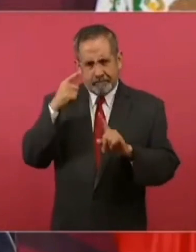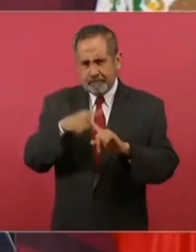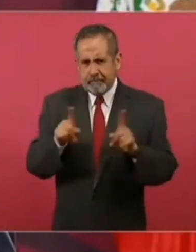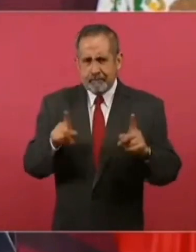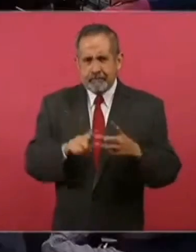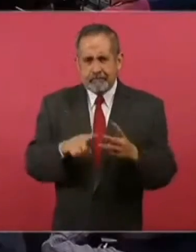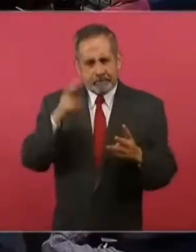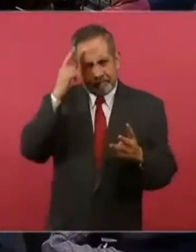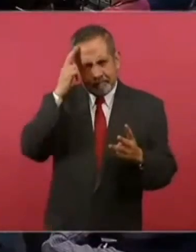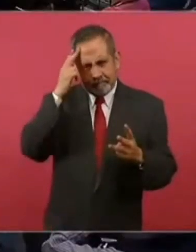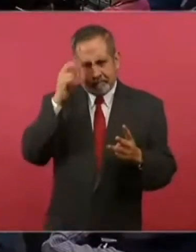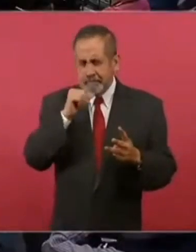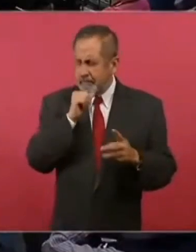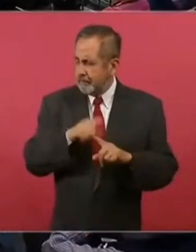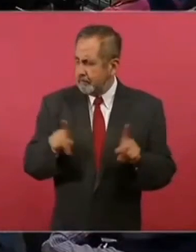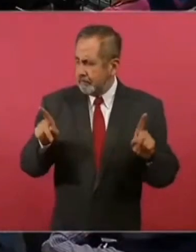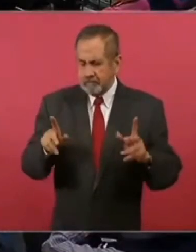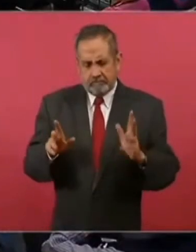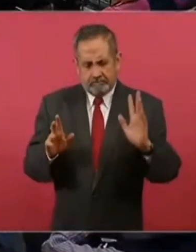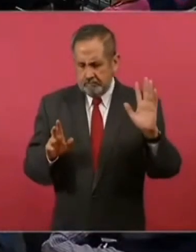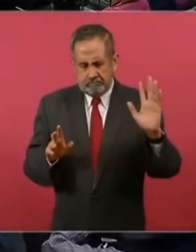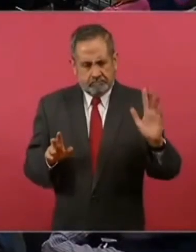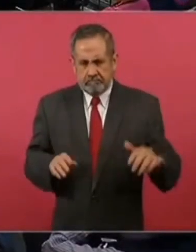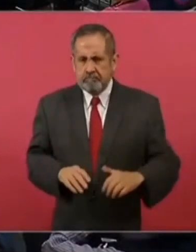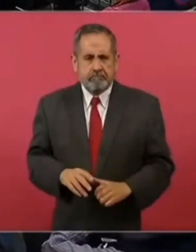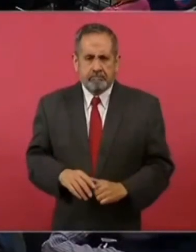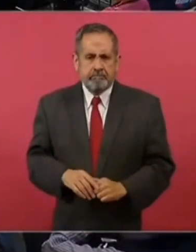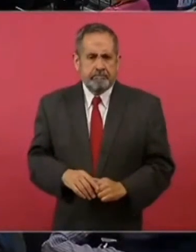ni con Porfirio Díaz,